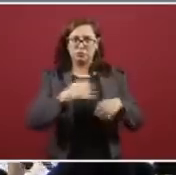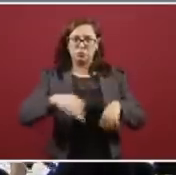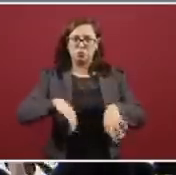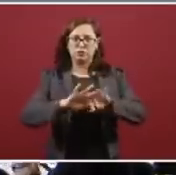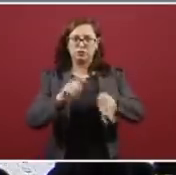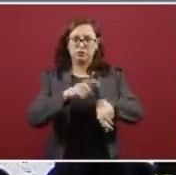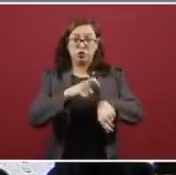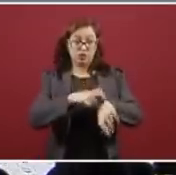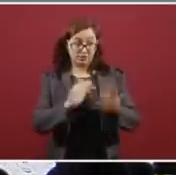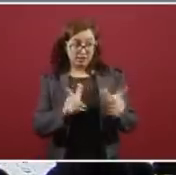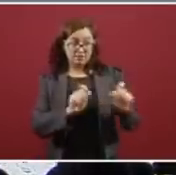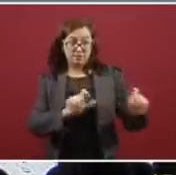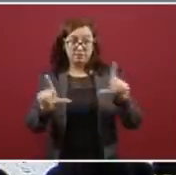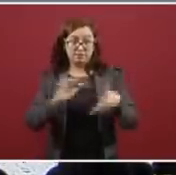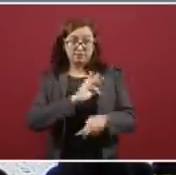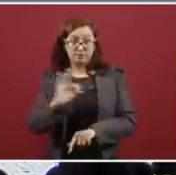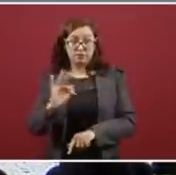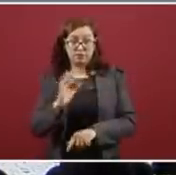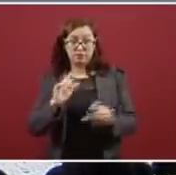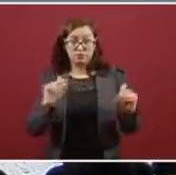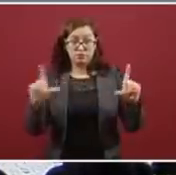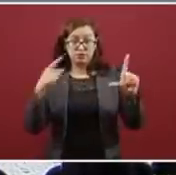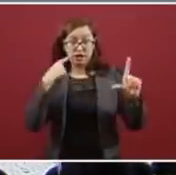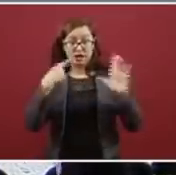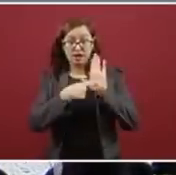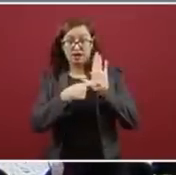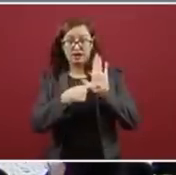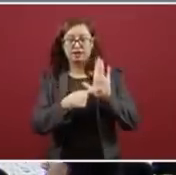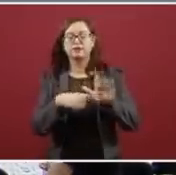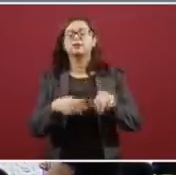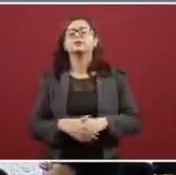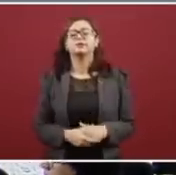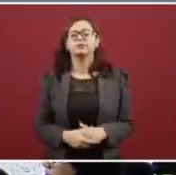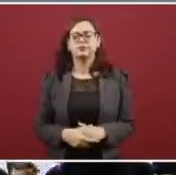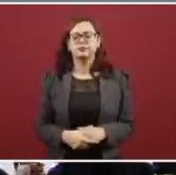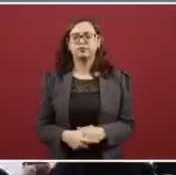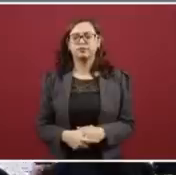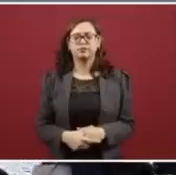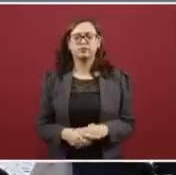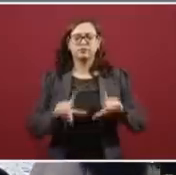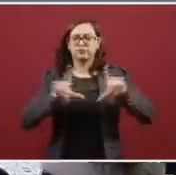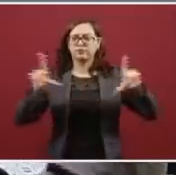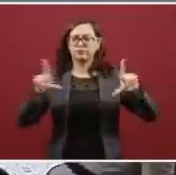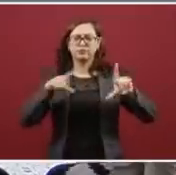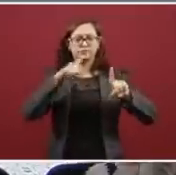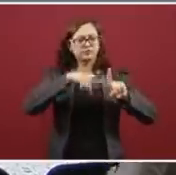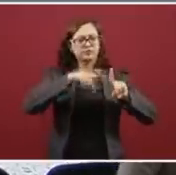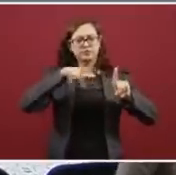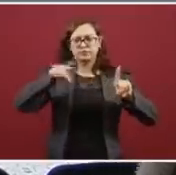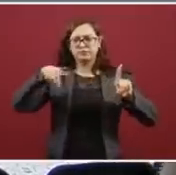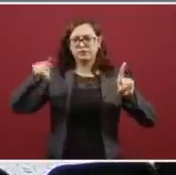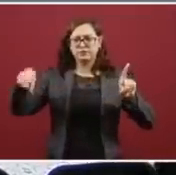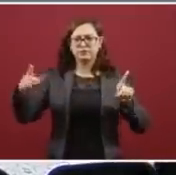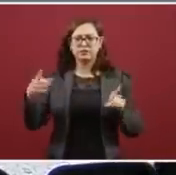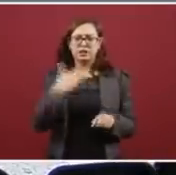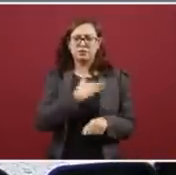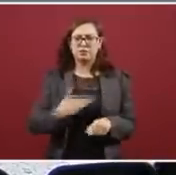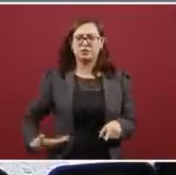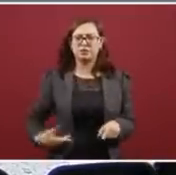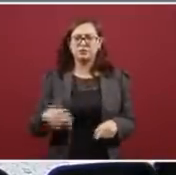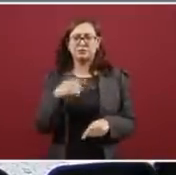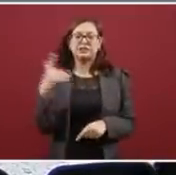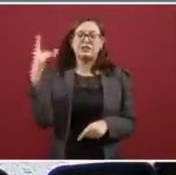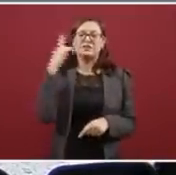ya lo tenemos perfecto aquí está esta es una gráfica técnica o debería el señor presidente una gráfica